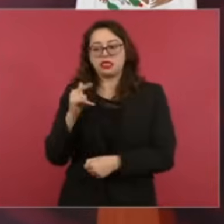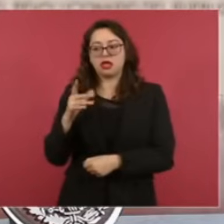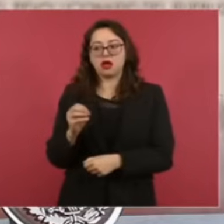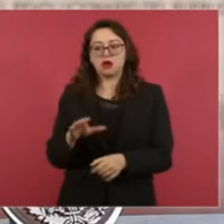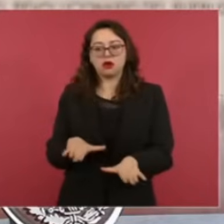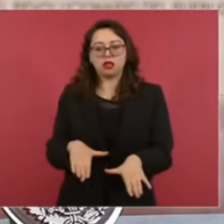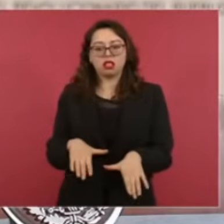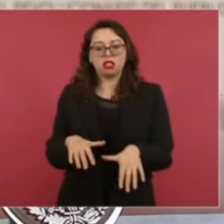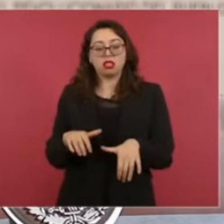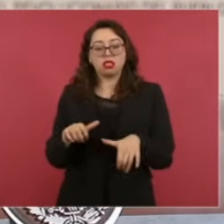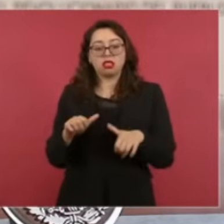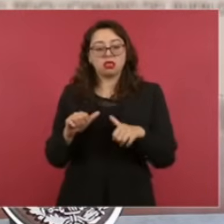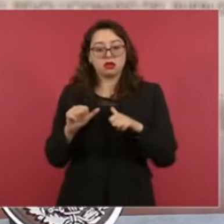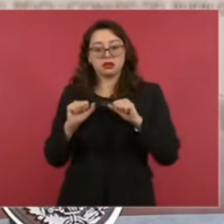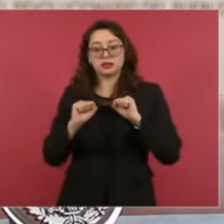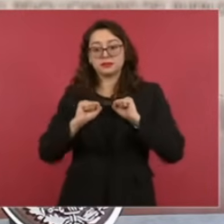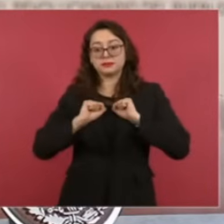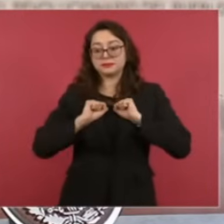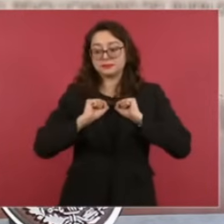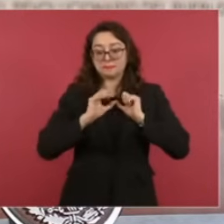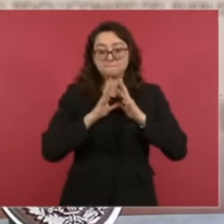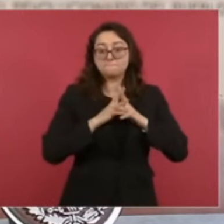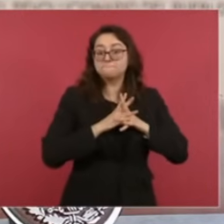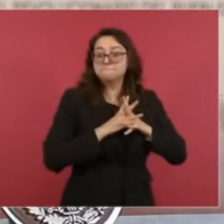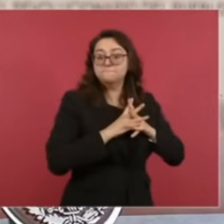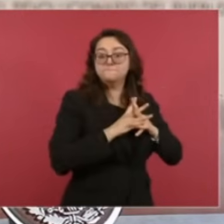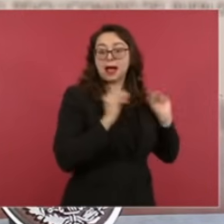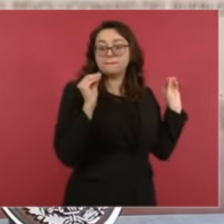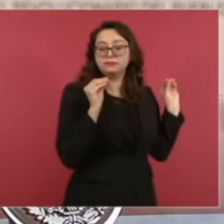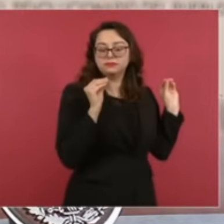y ya no hace campaña. No se vuelve a saber de él.